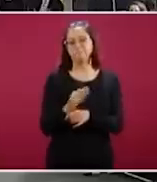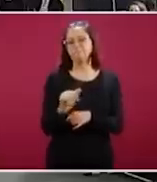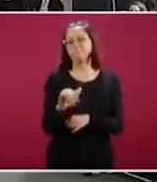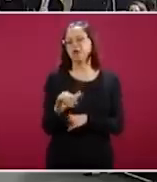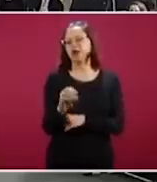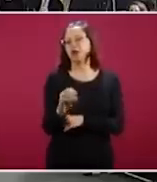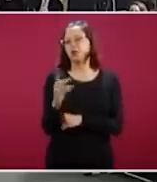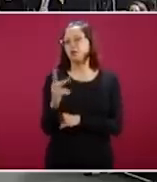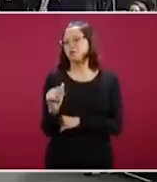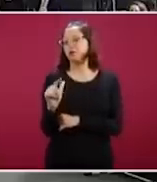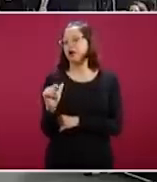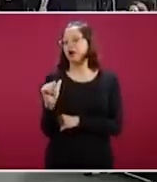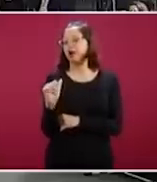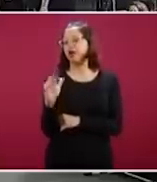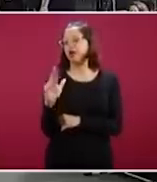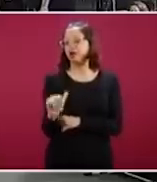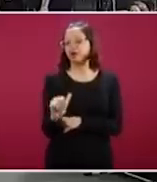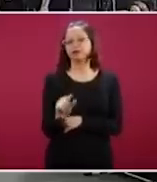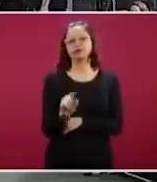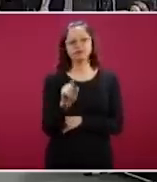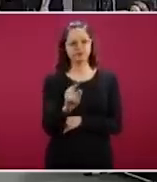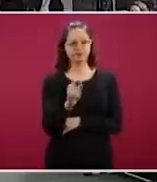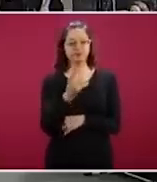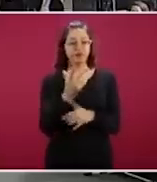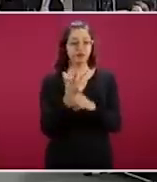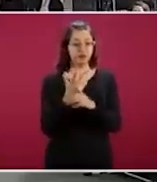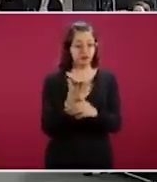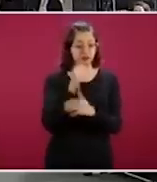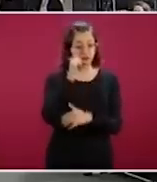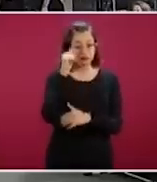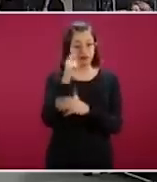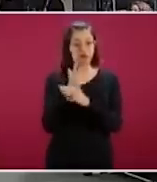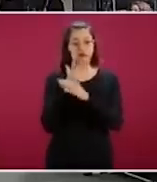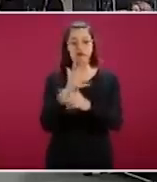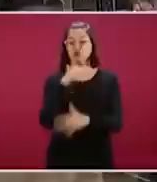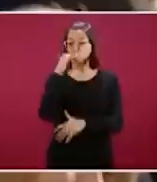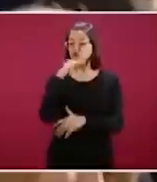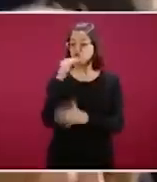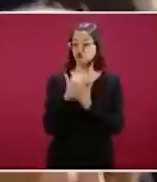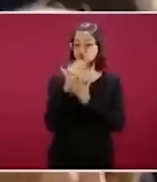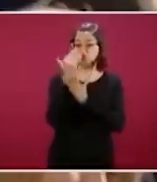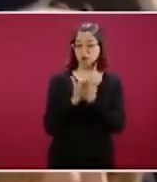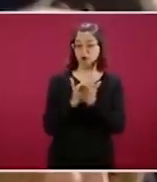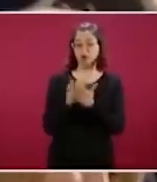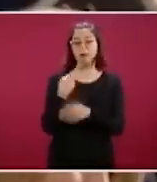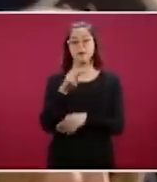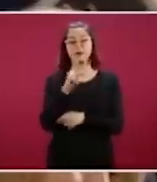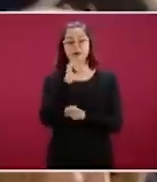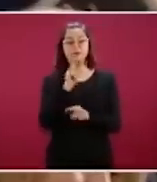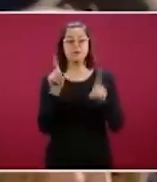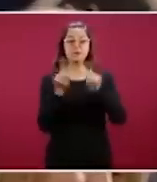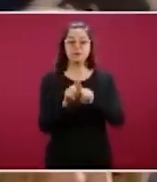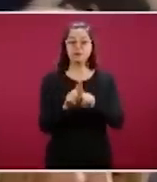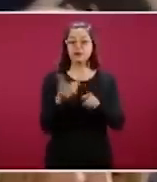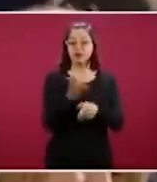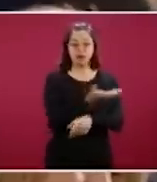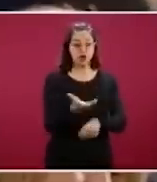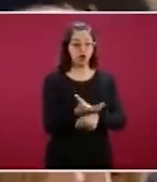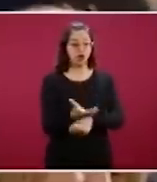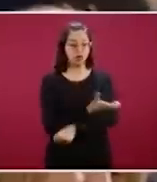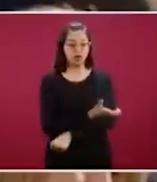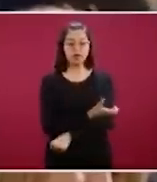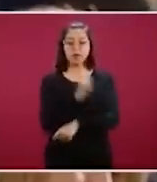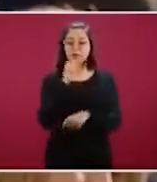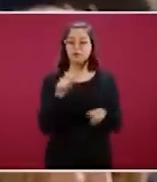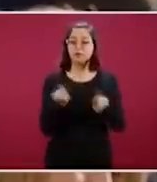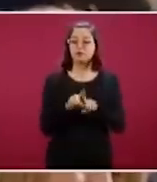afirmó que la corrupción está disminuyendo, pero además de los indicios y de lo que le comentan sus colaboradores